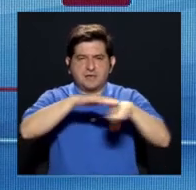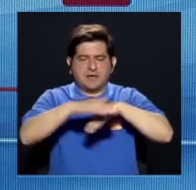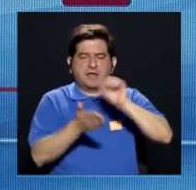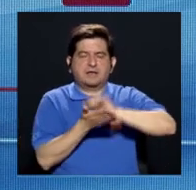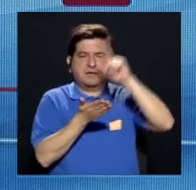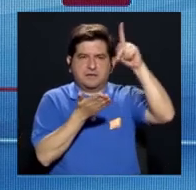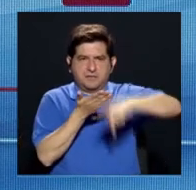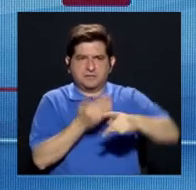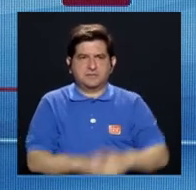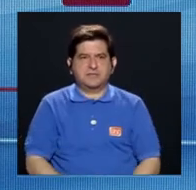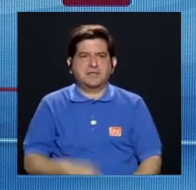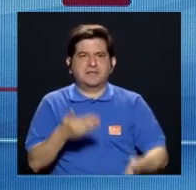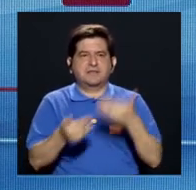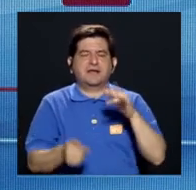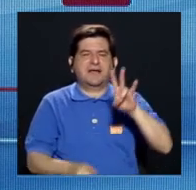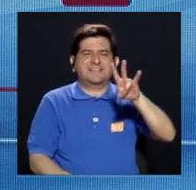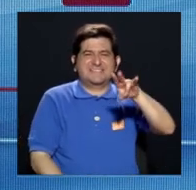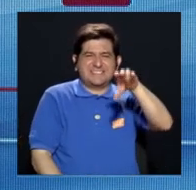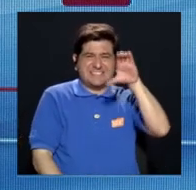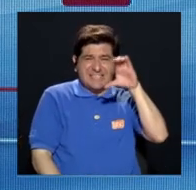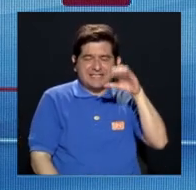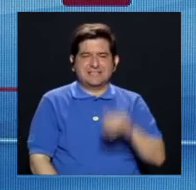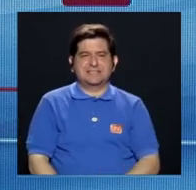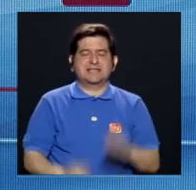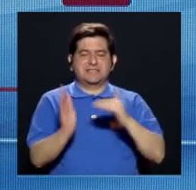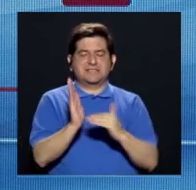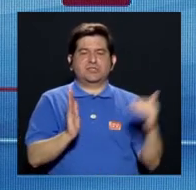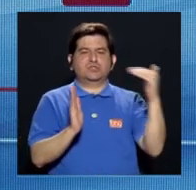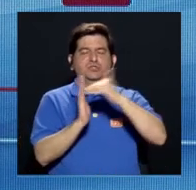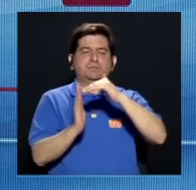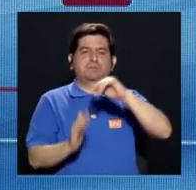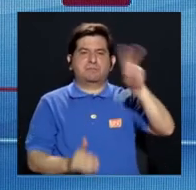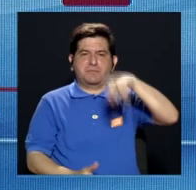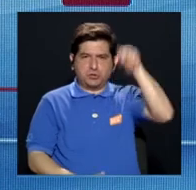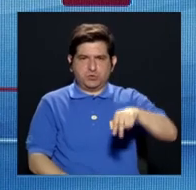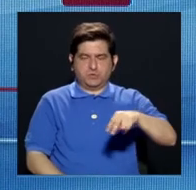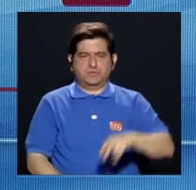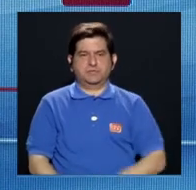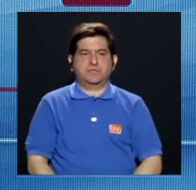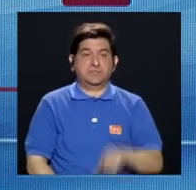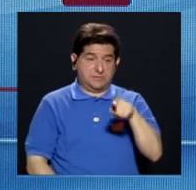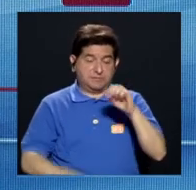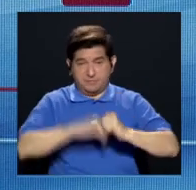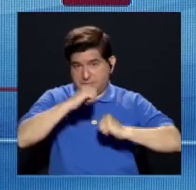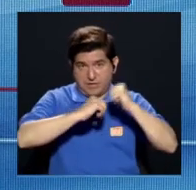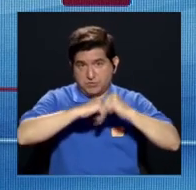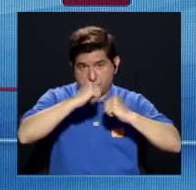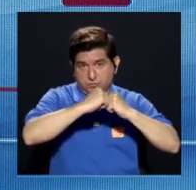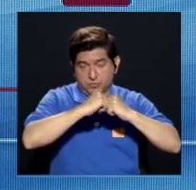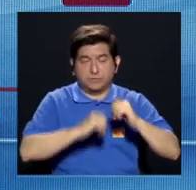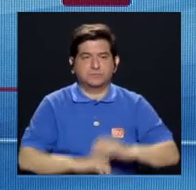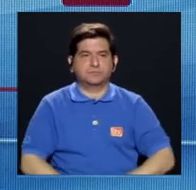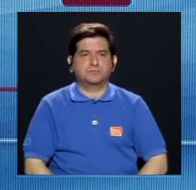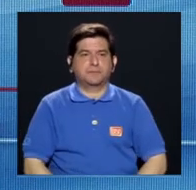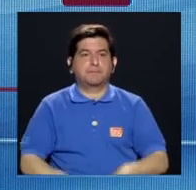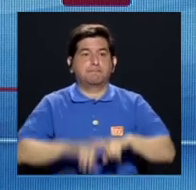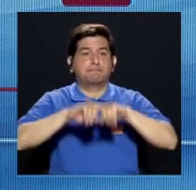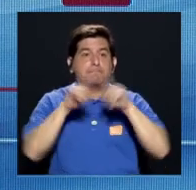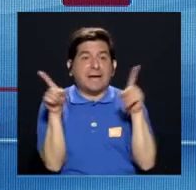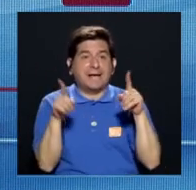Rodrigo Facio casi 700 millones de colones en infraestructura,